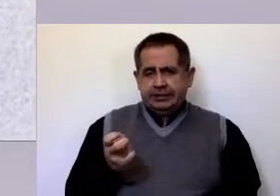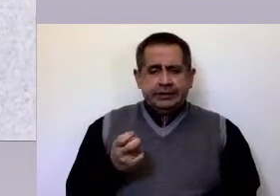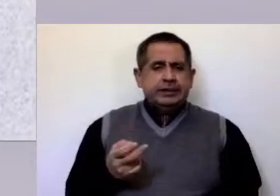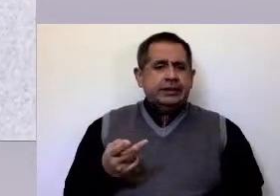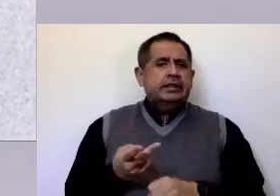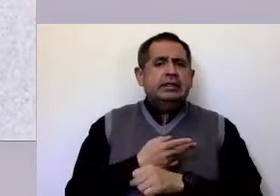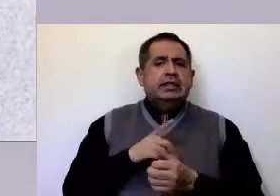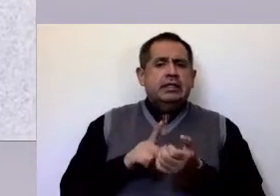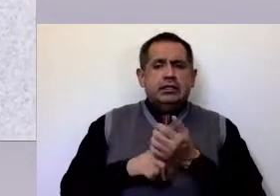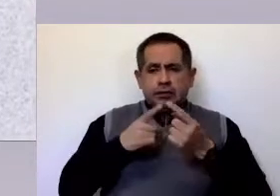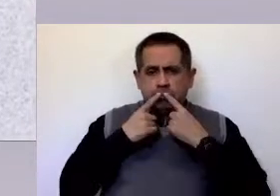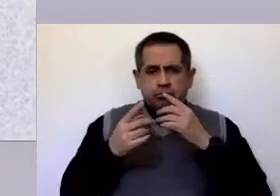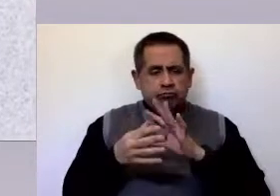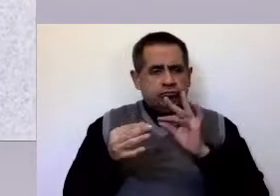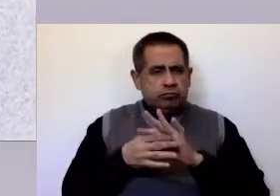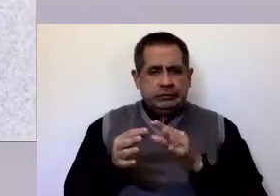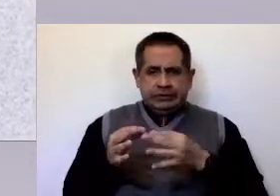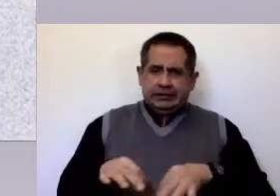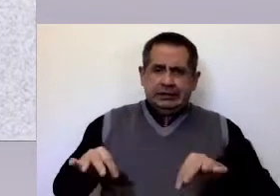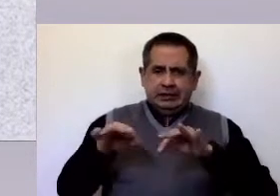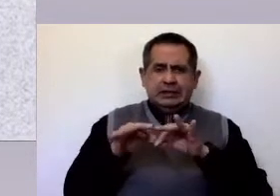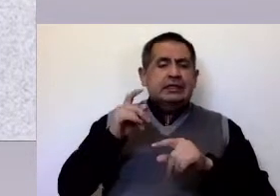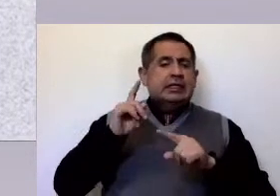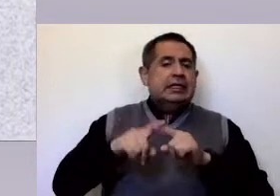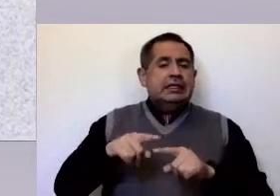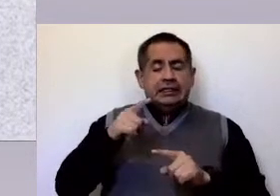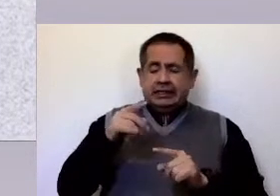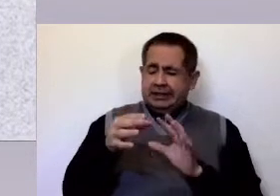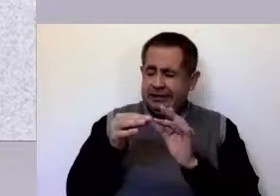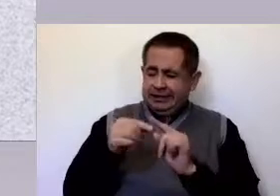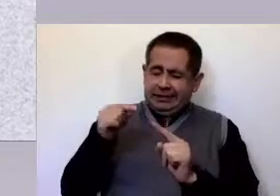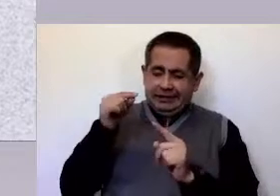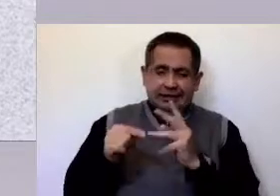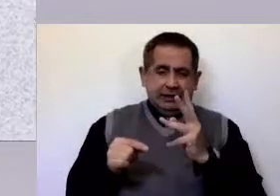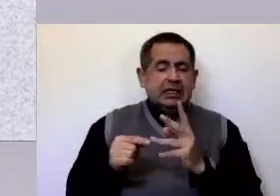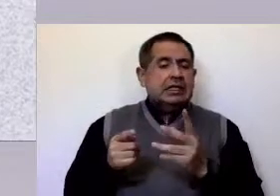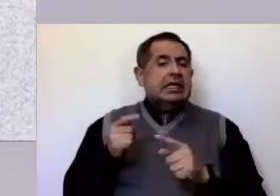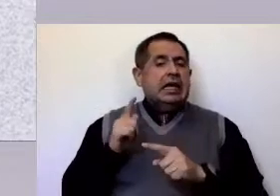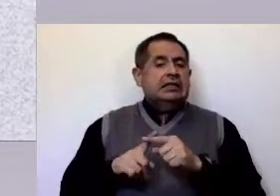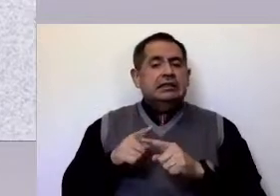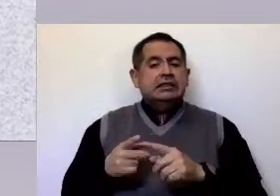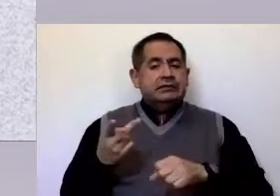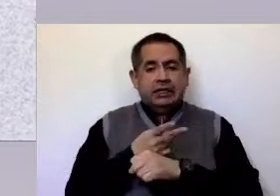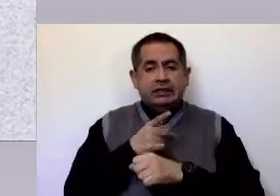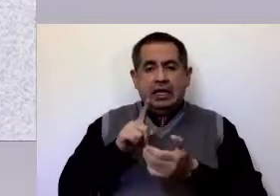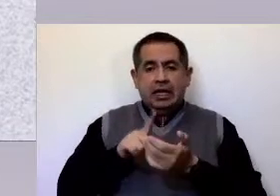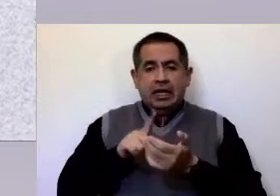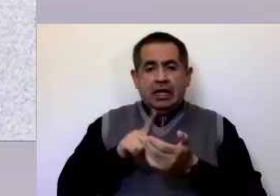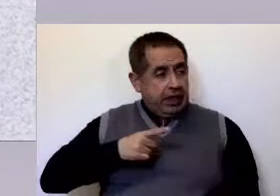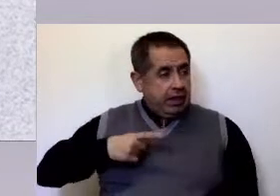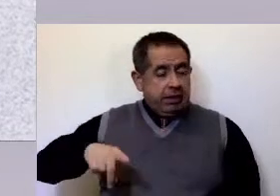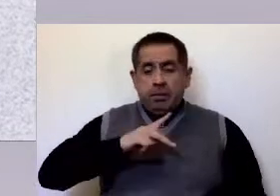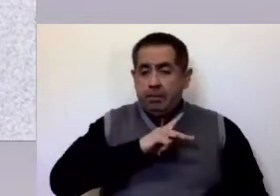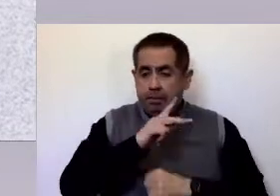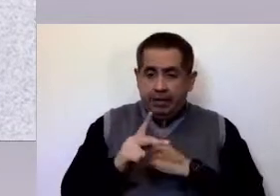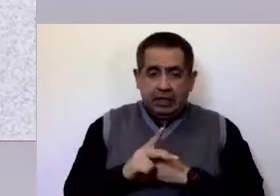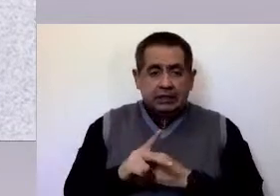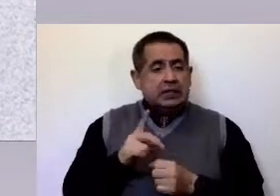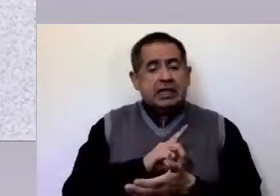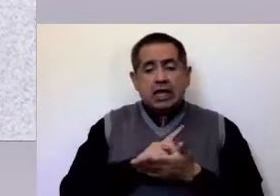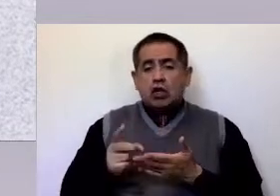pronunciamientos no menos relevantes de esta con la precisión que presenta por cuanto a los deberes de los estados frente a los derechos sociales